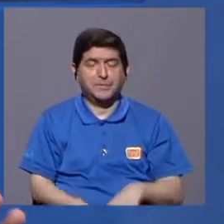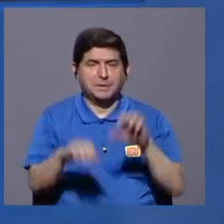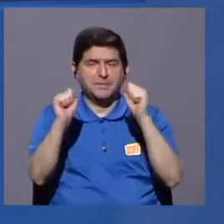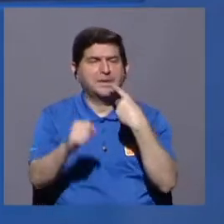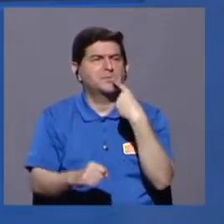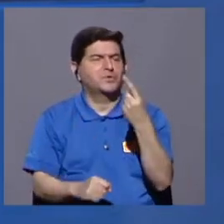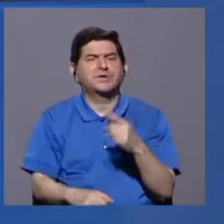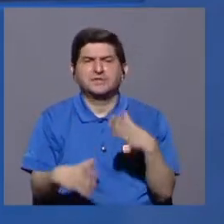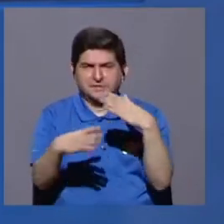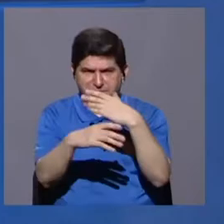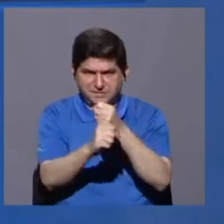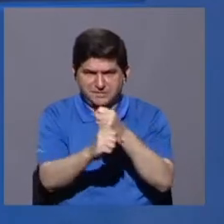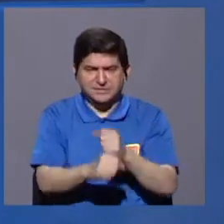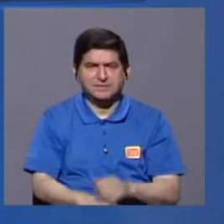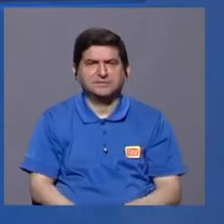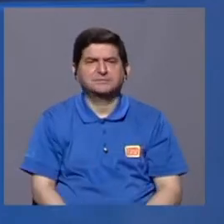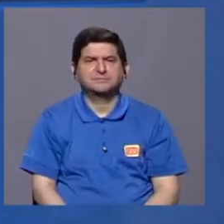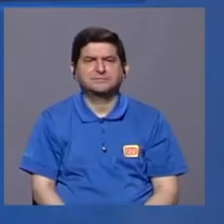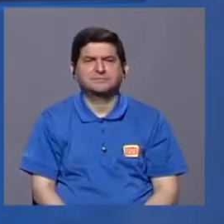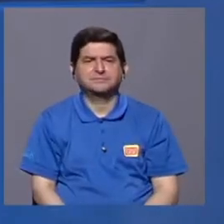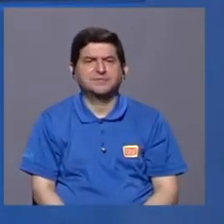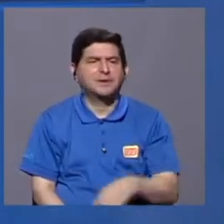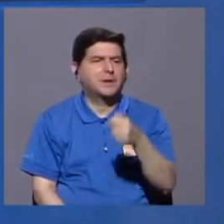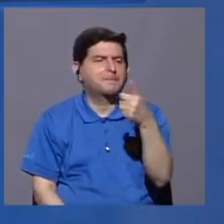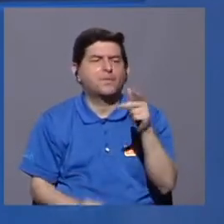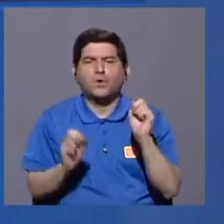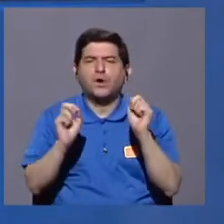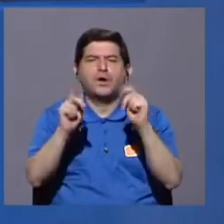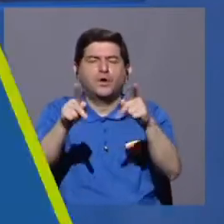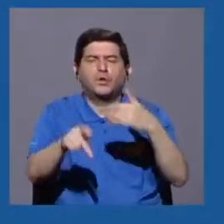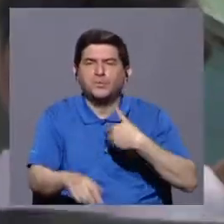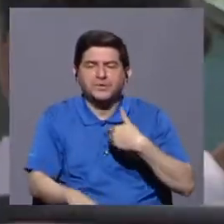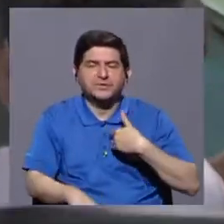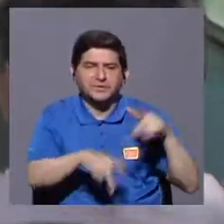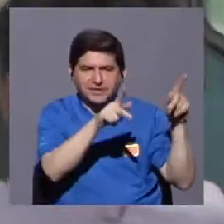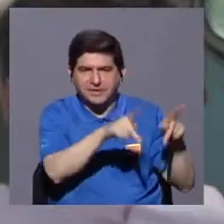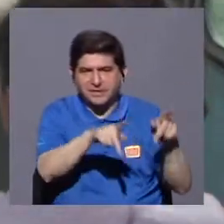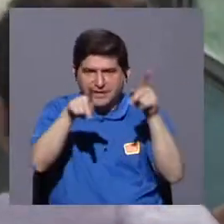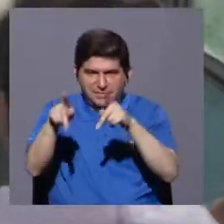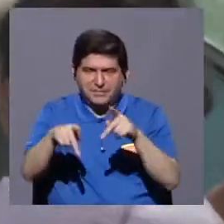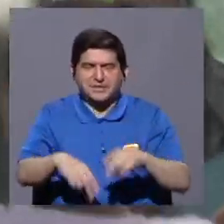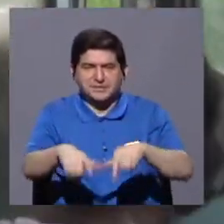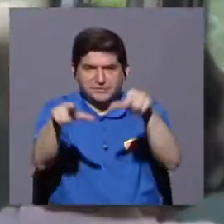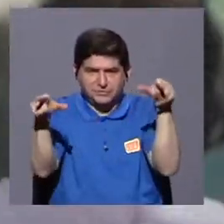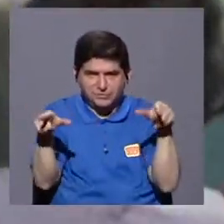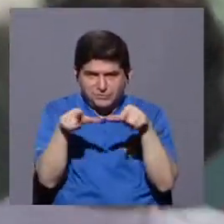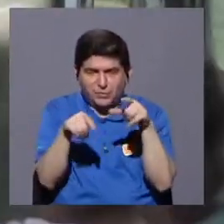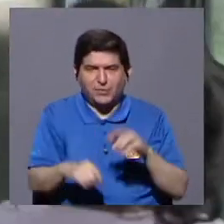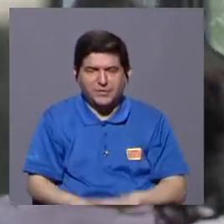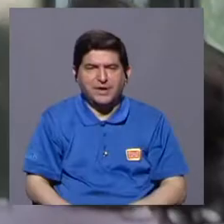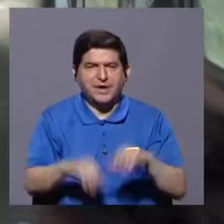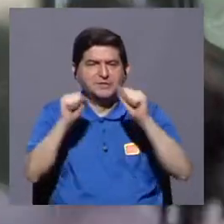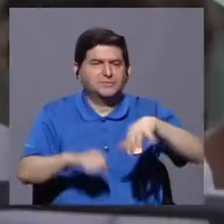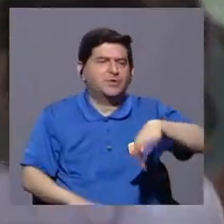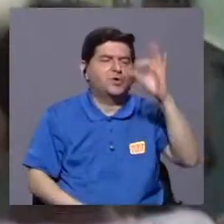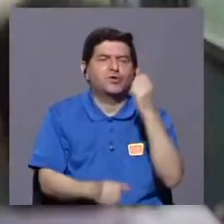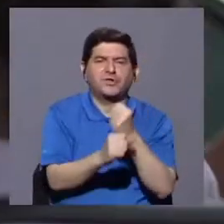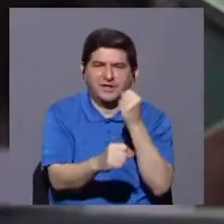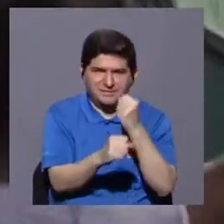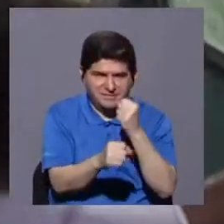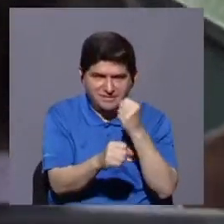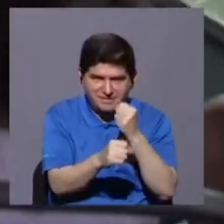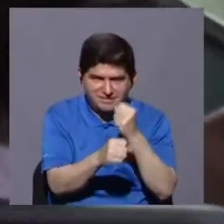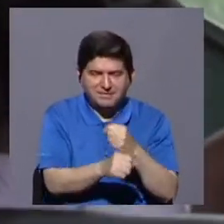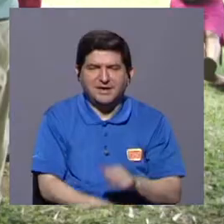breve, es la poca oportunidad que tienen las personas en la zona para conseguir empleo,